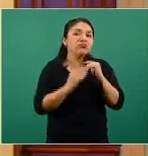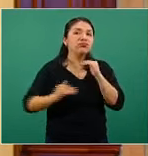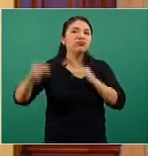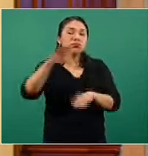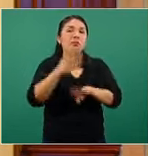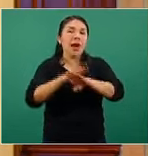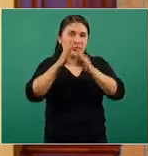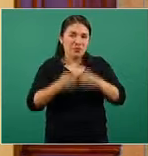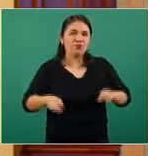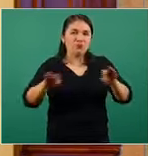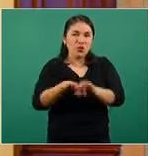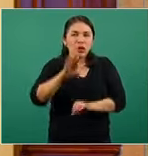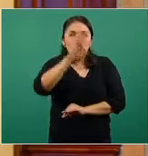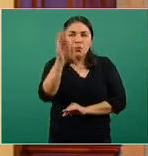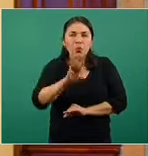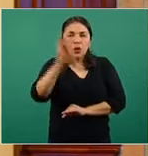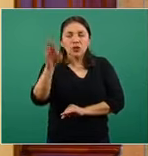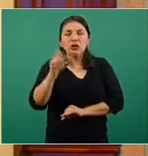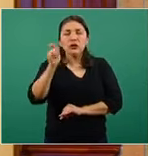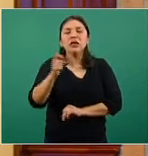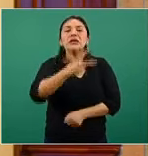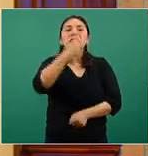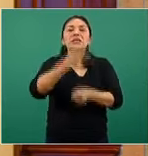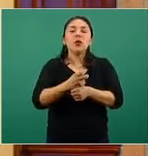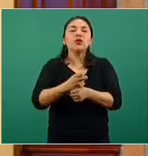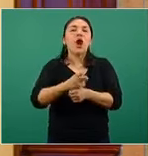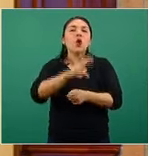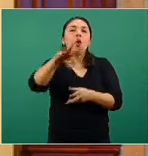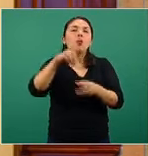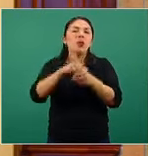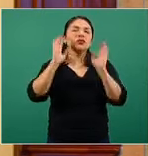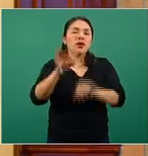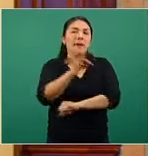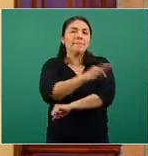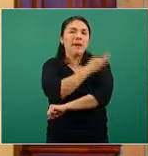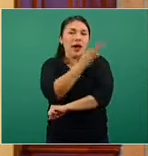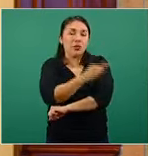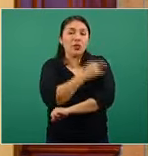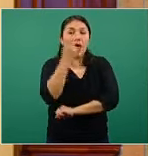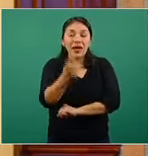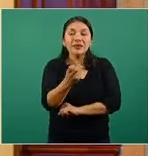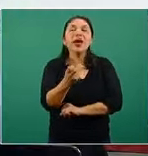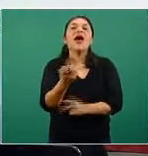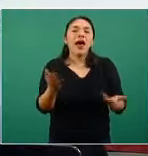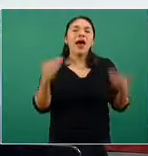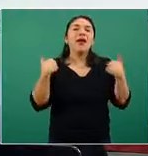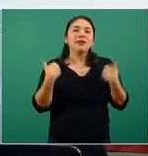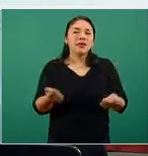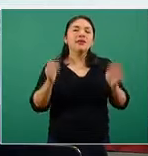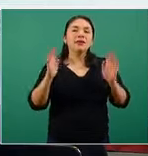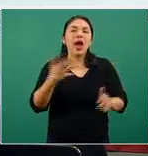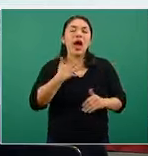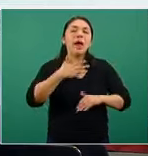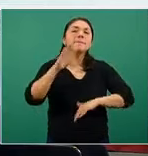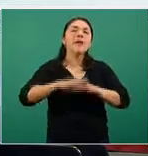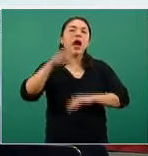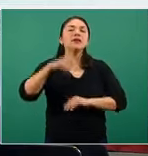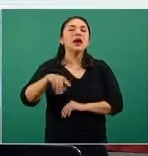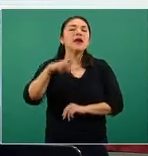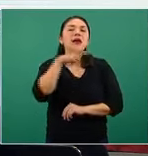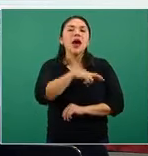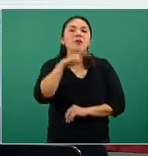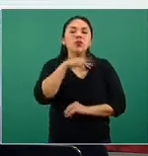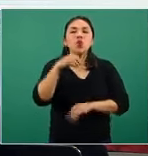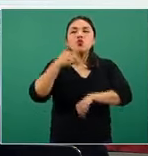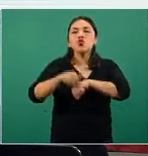importante ese porcentaje de cobertura de segundas dosis, y por lo tanto entonces también se incrementarán rápidamente